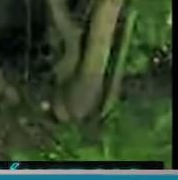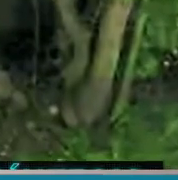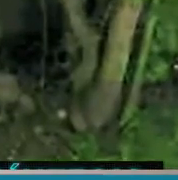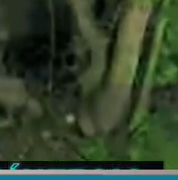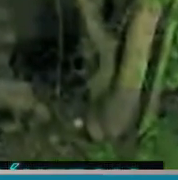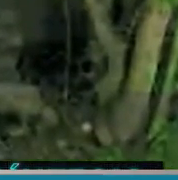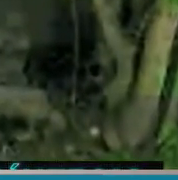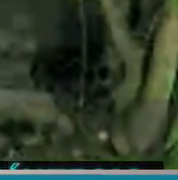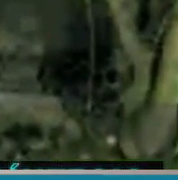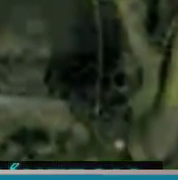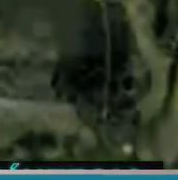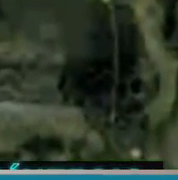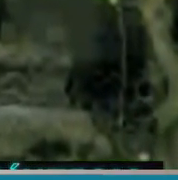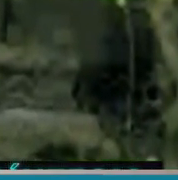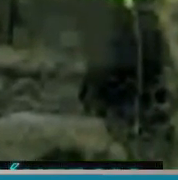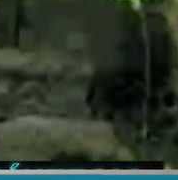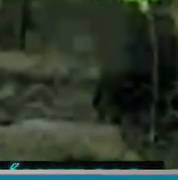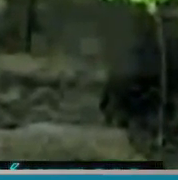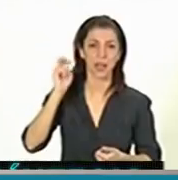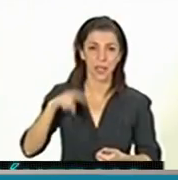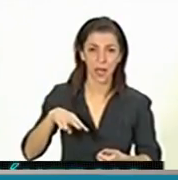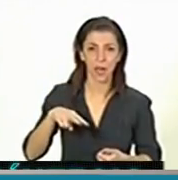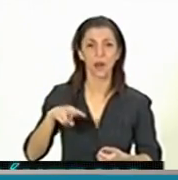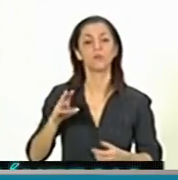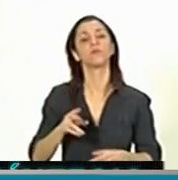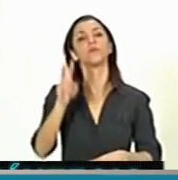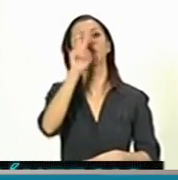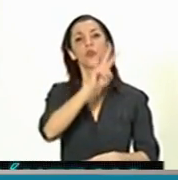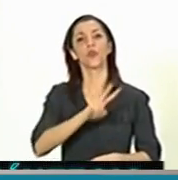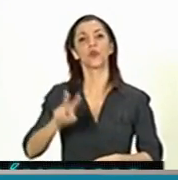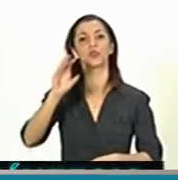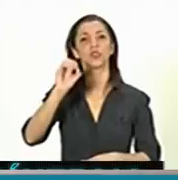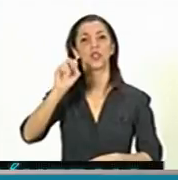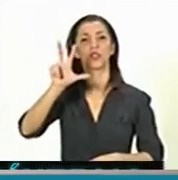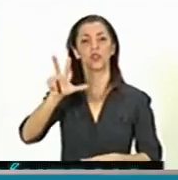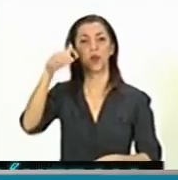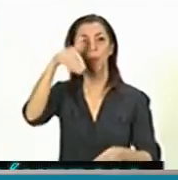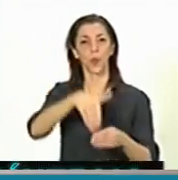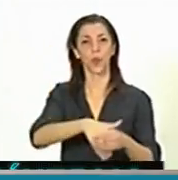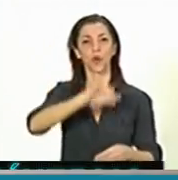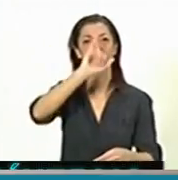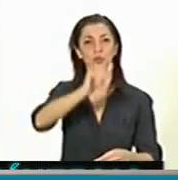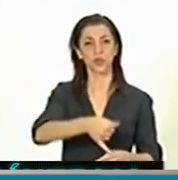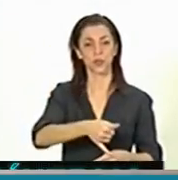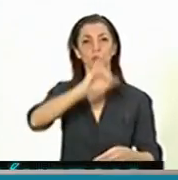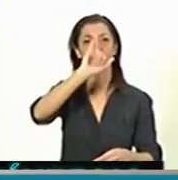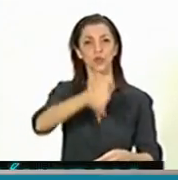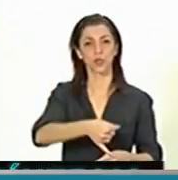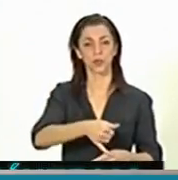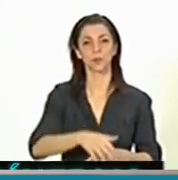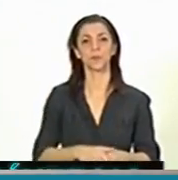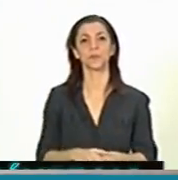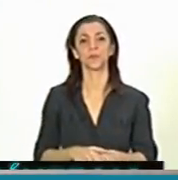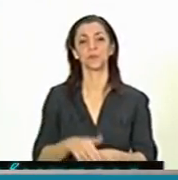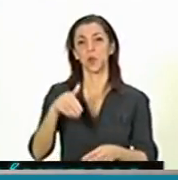es exactamente para el niño. Tal cual. ¿No? Queda en la misma situación de vulnerabilidad. En definitiva, Rodi, lo que plantea esta ley es la